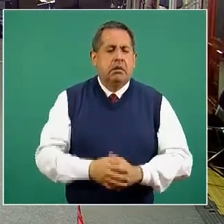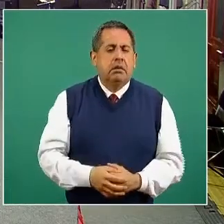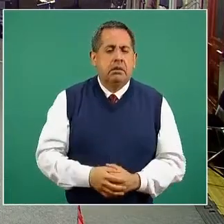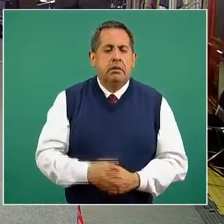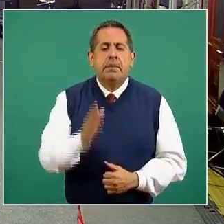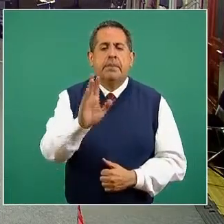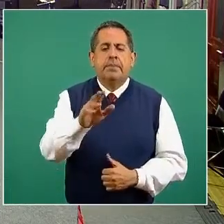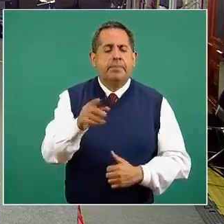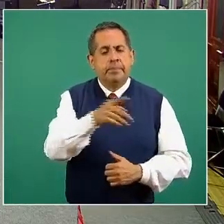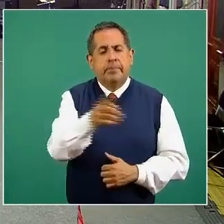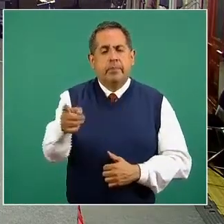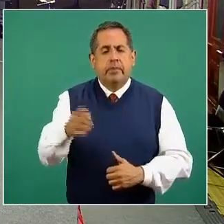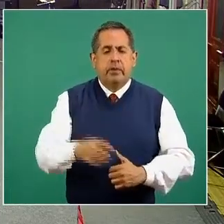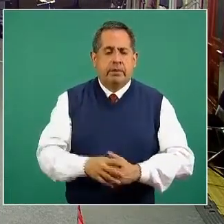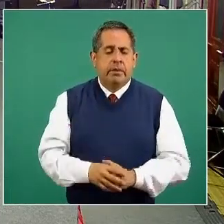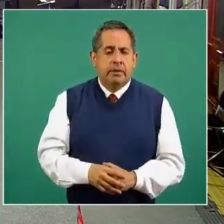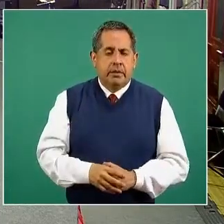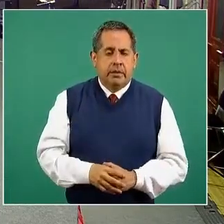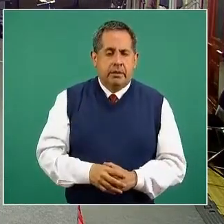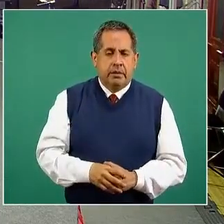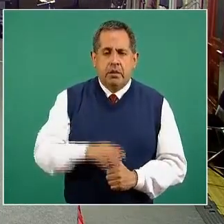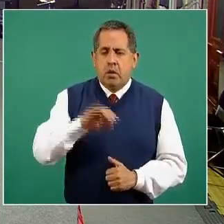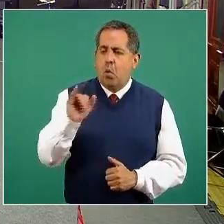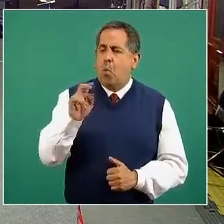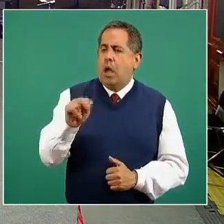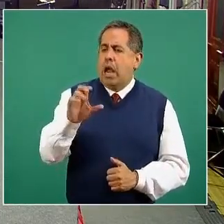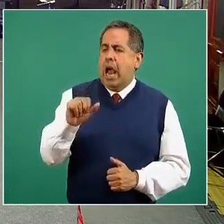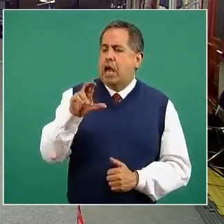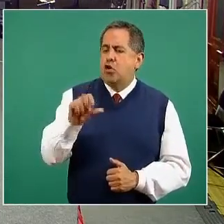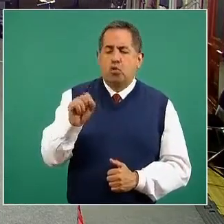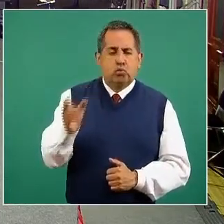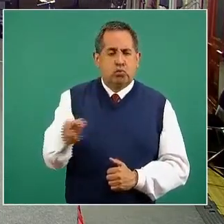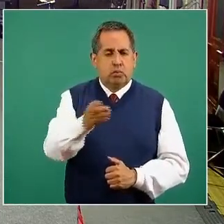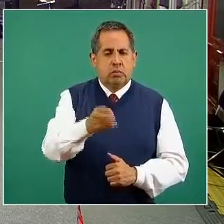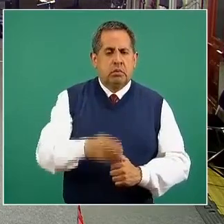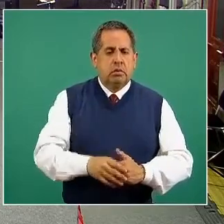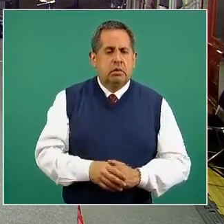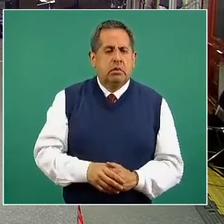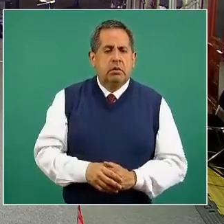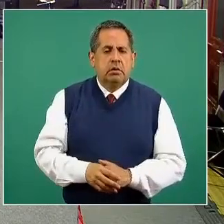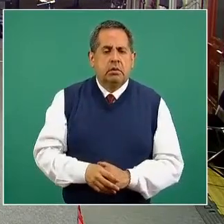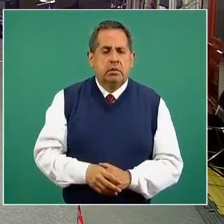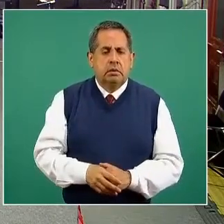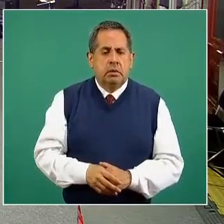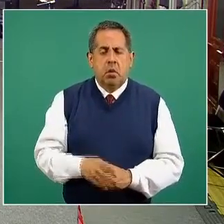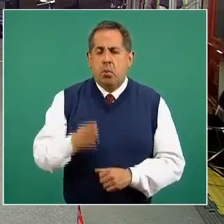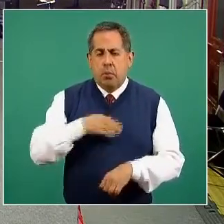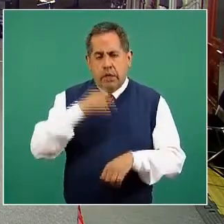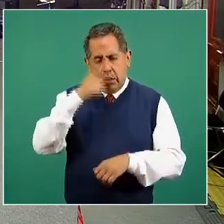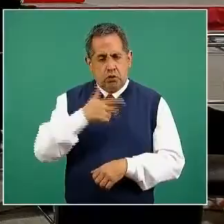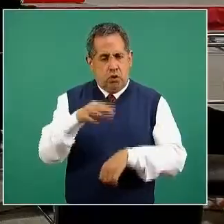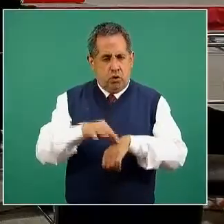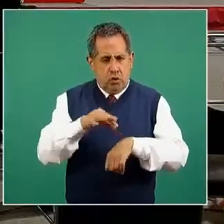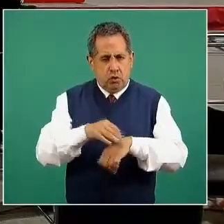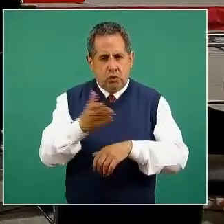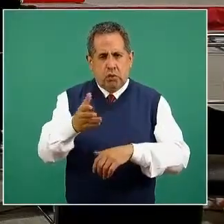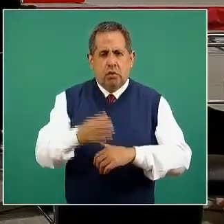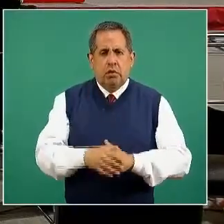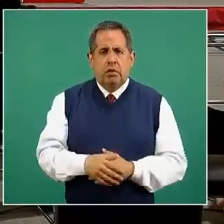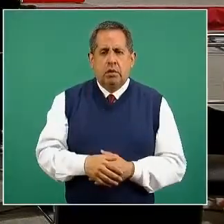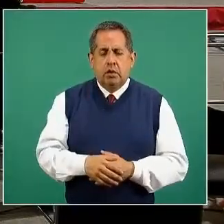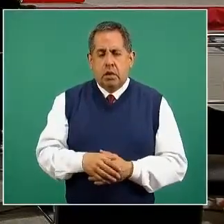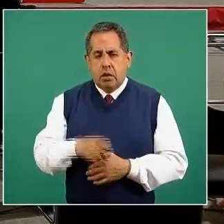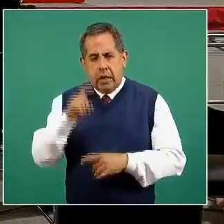Vamos a pasar con usted y nos vamos con Juan Carlos y nos seguimos. Buenas noches, doctor Almeida.